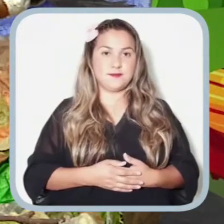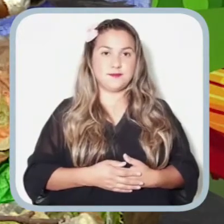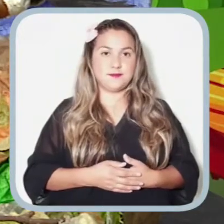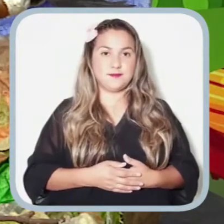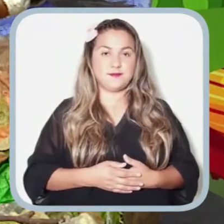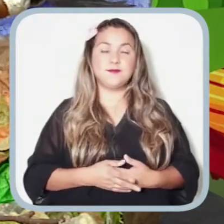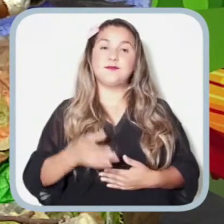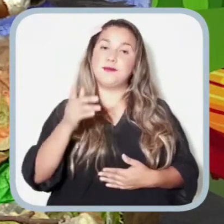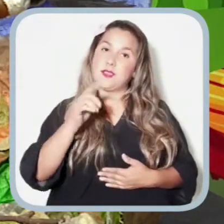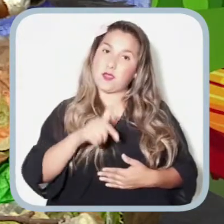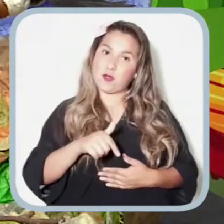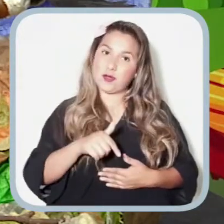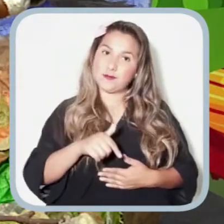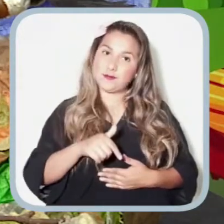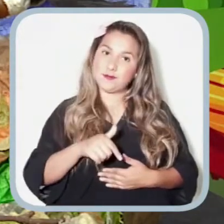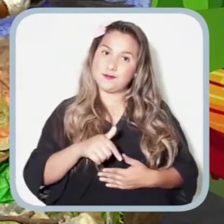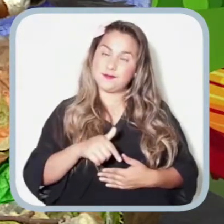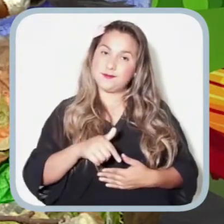y ahora